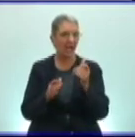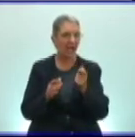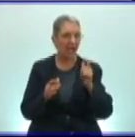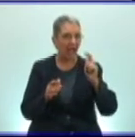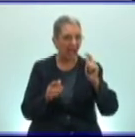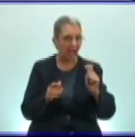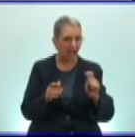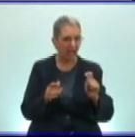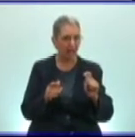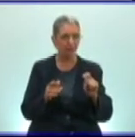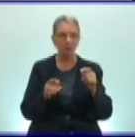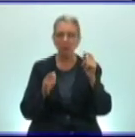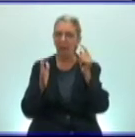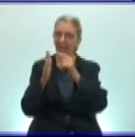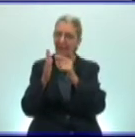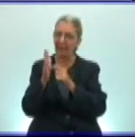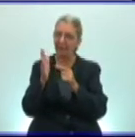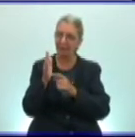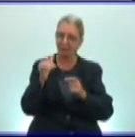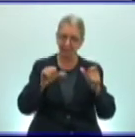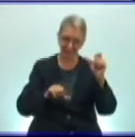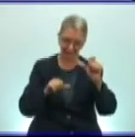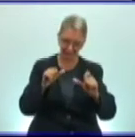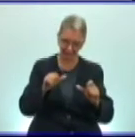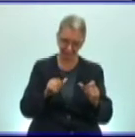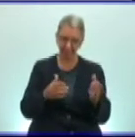elementos químicos.